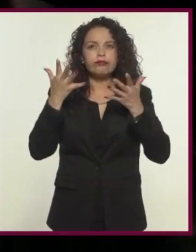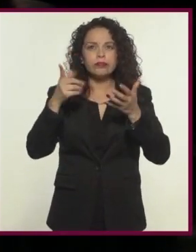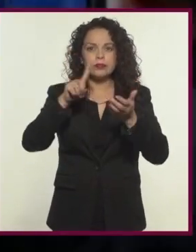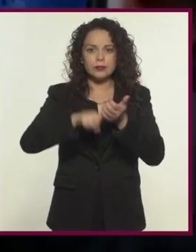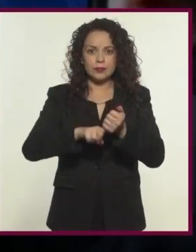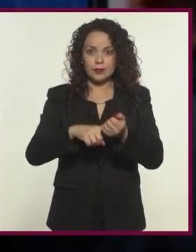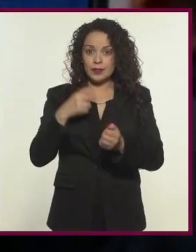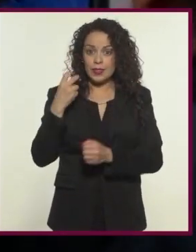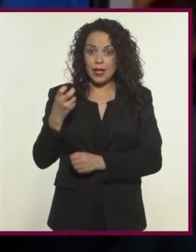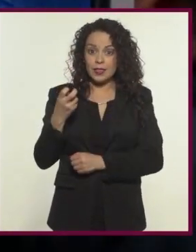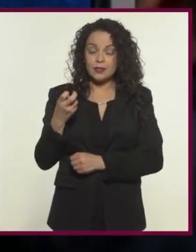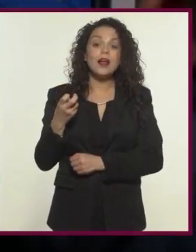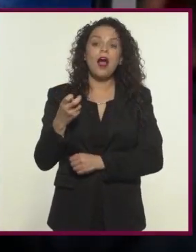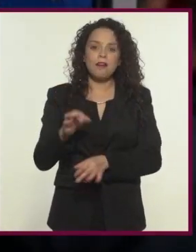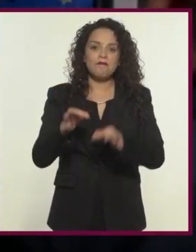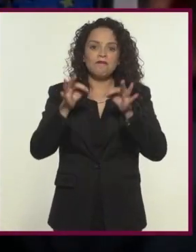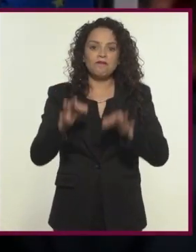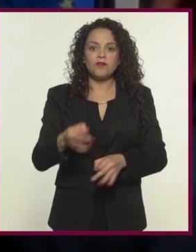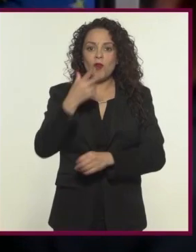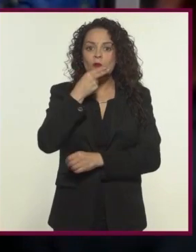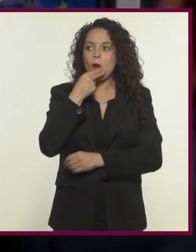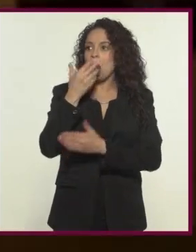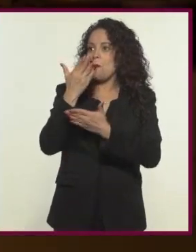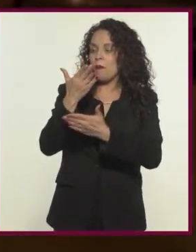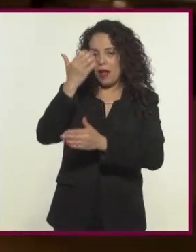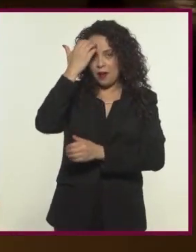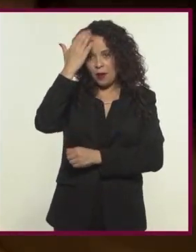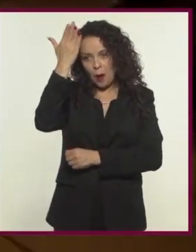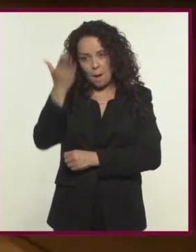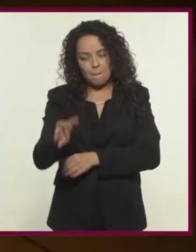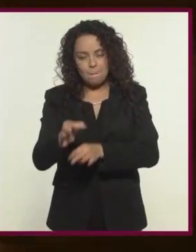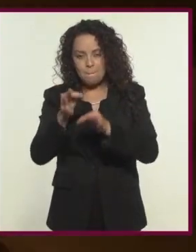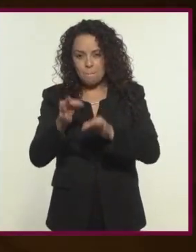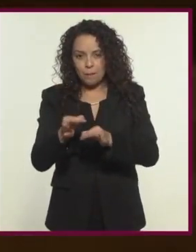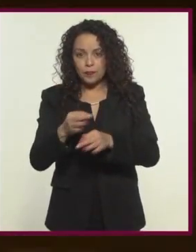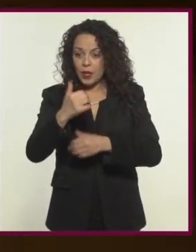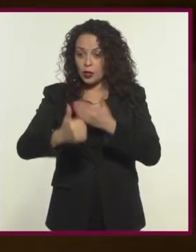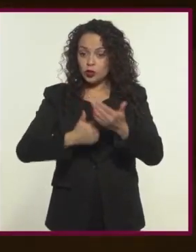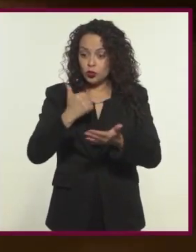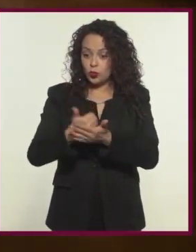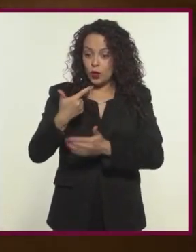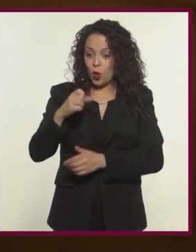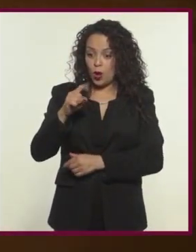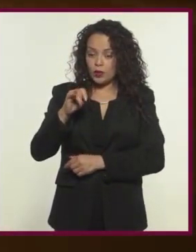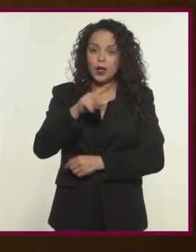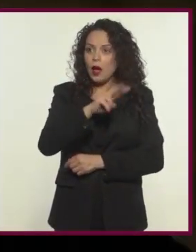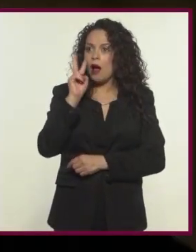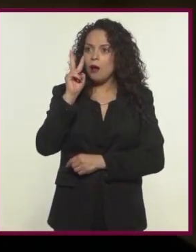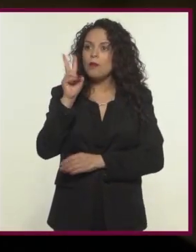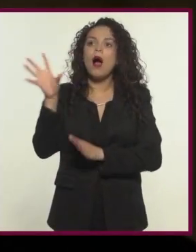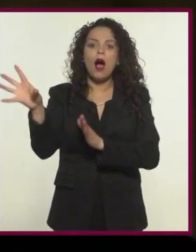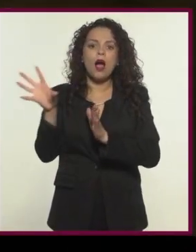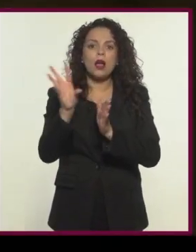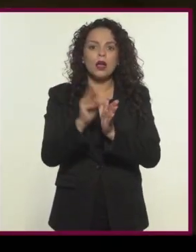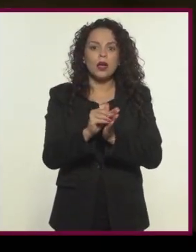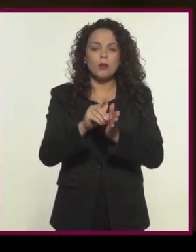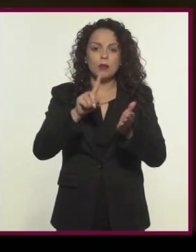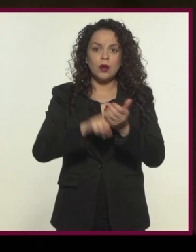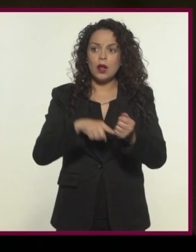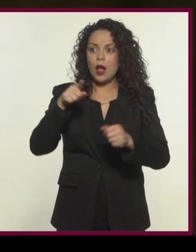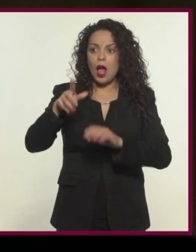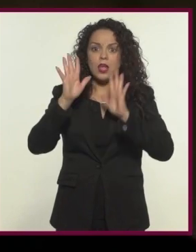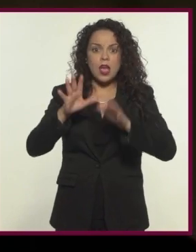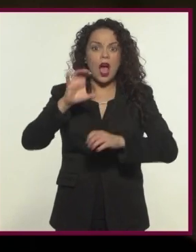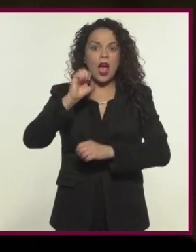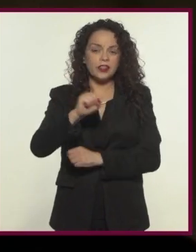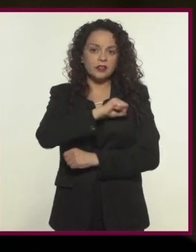había convertido Harvey Dent queda intacto, y la gente de Ciudad Gótica sigue su ejemplo a pesar de que Dent se había convertido